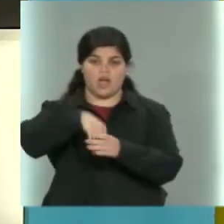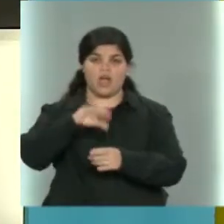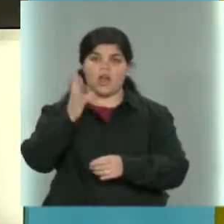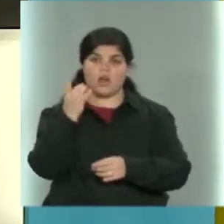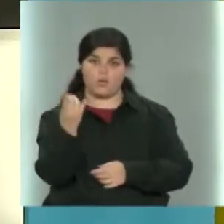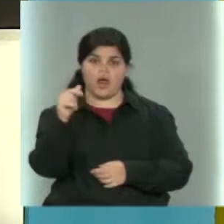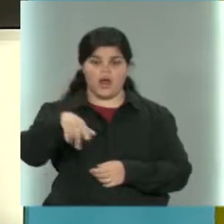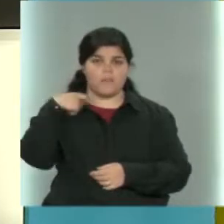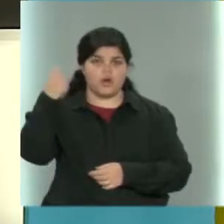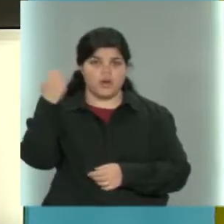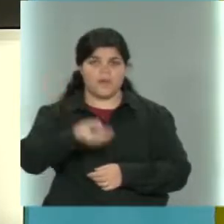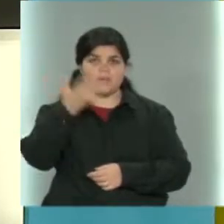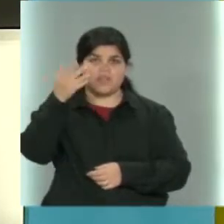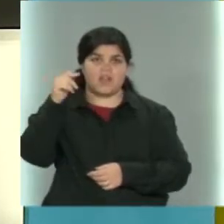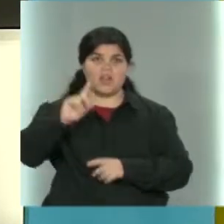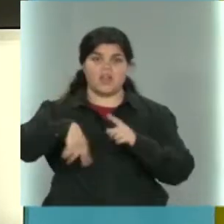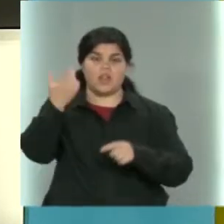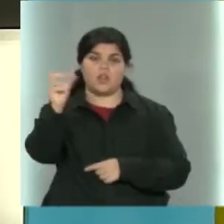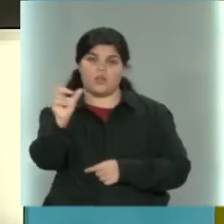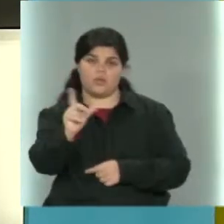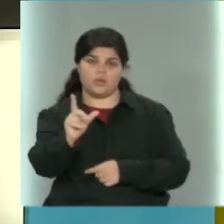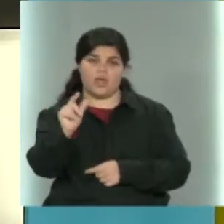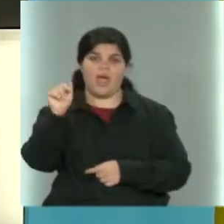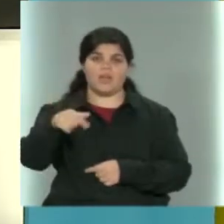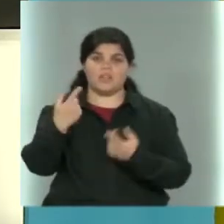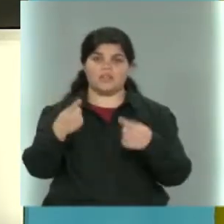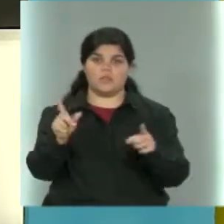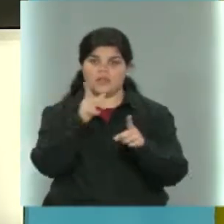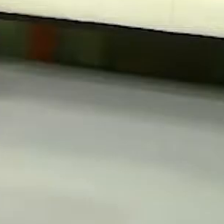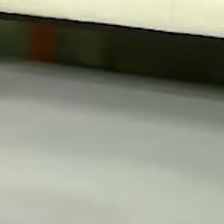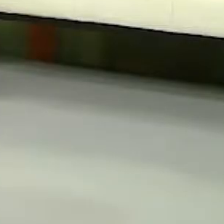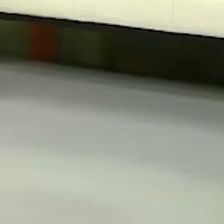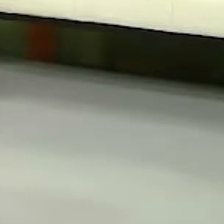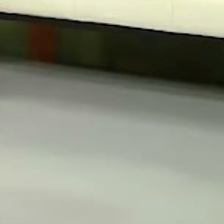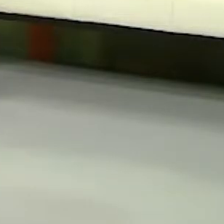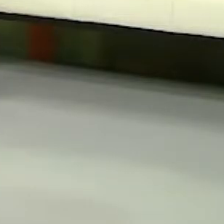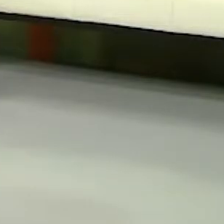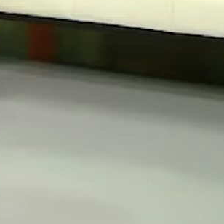programación especial. Nos reencontramos el lunes a las 19 horas en un nuevo Distintos Parecidos. Chau, chau.